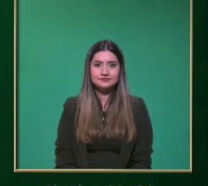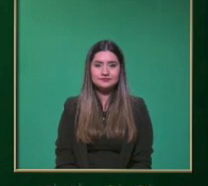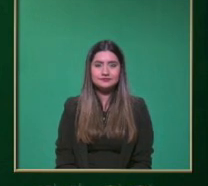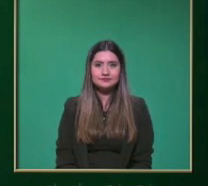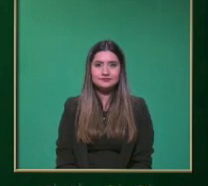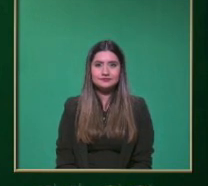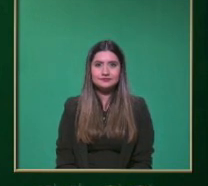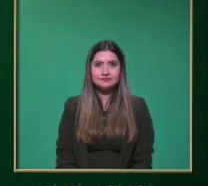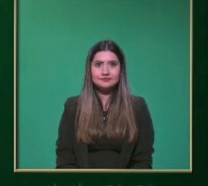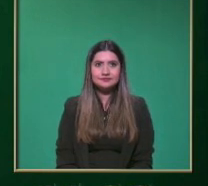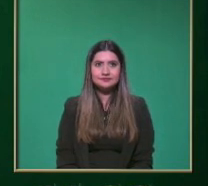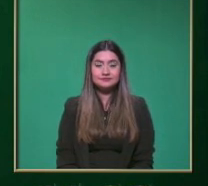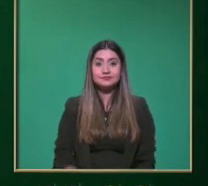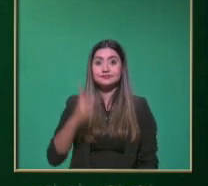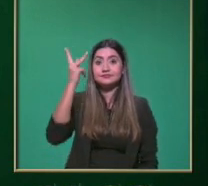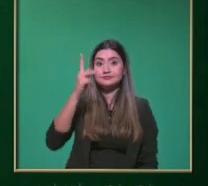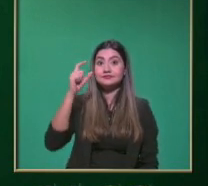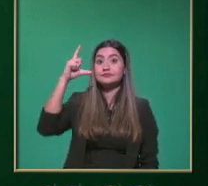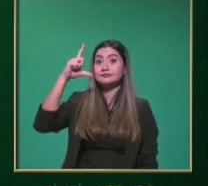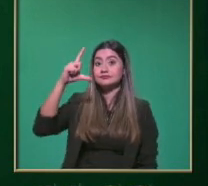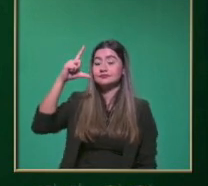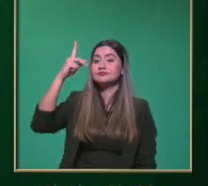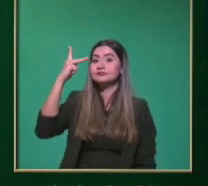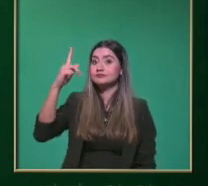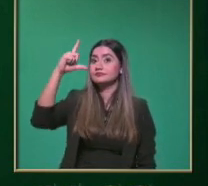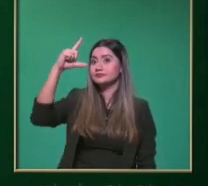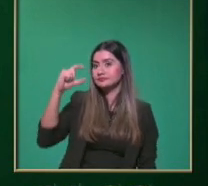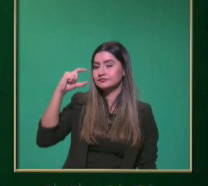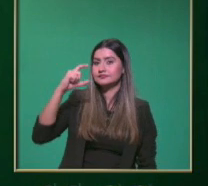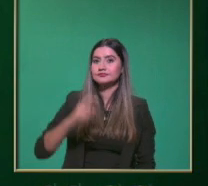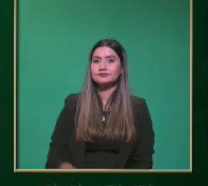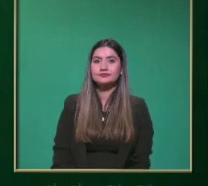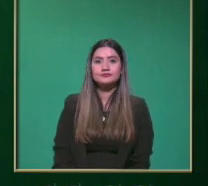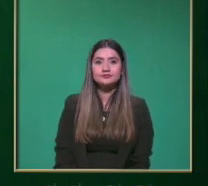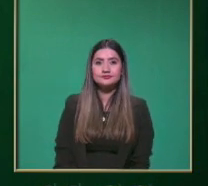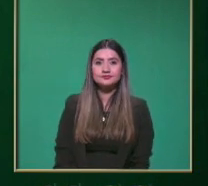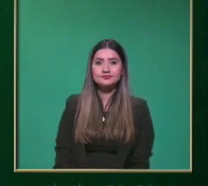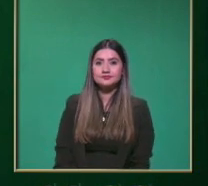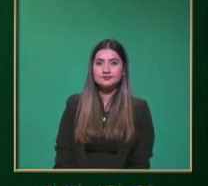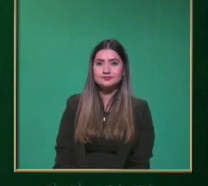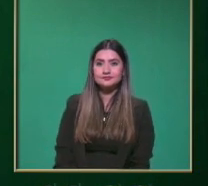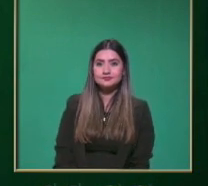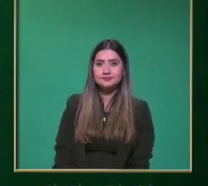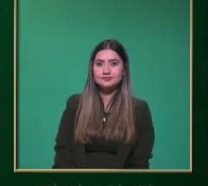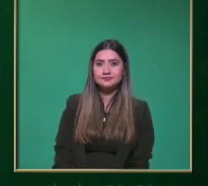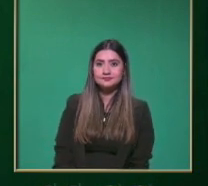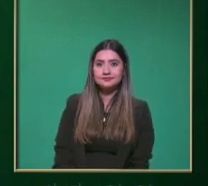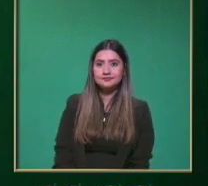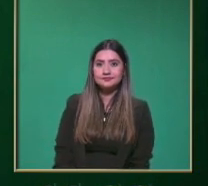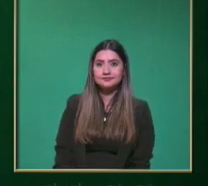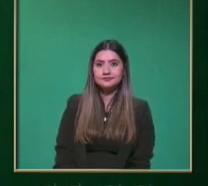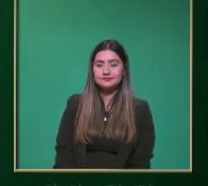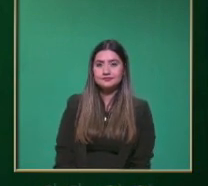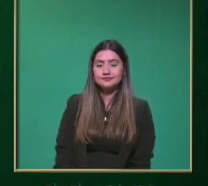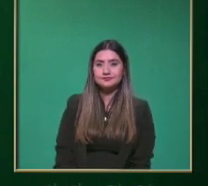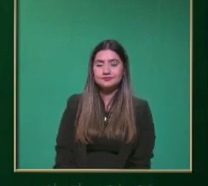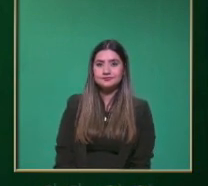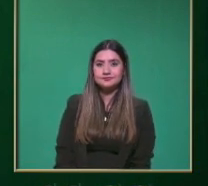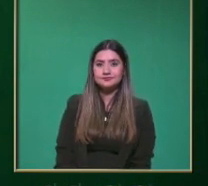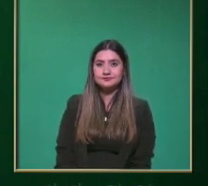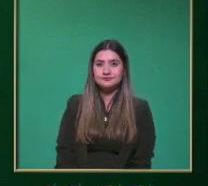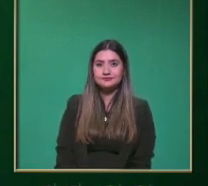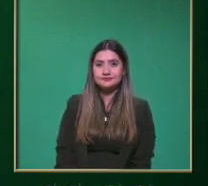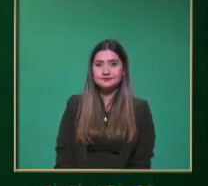ser... Es la P mayúscula y la P minúscula. Vamos a hacer primero la P mayúscula. Es una línea, con la P mayúscula se